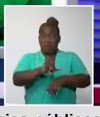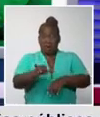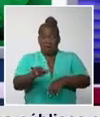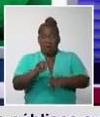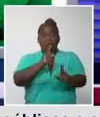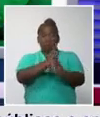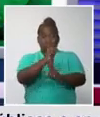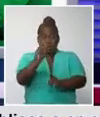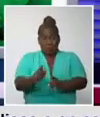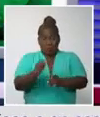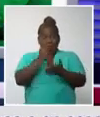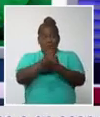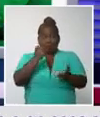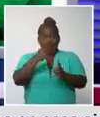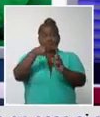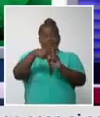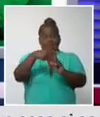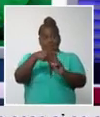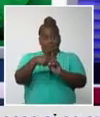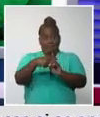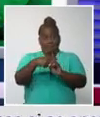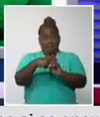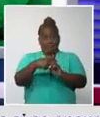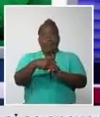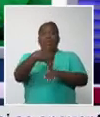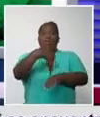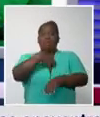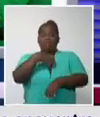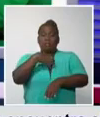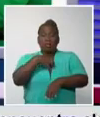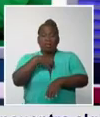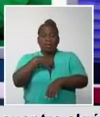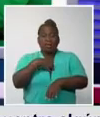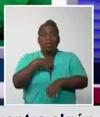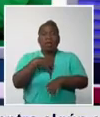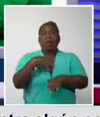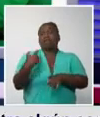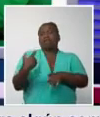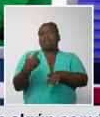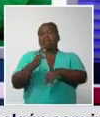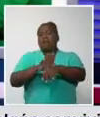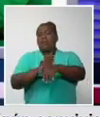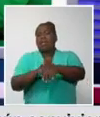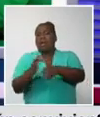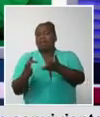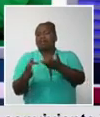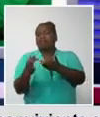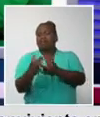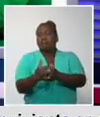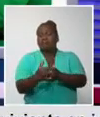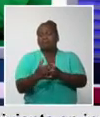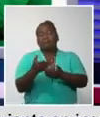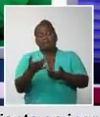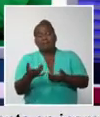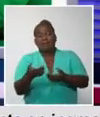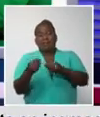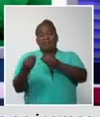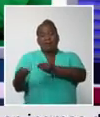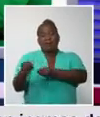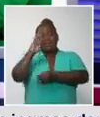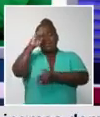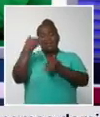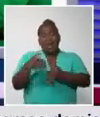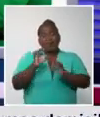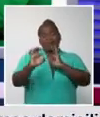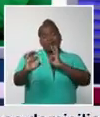ya diagnosticado, con antecedentes de un grupo de comorbilidades que la hacían muy vulnerable para una